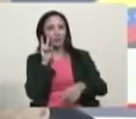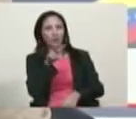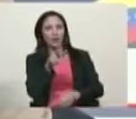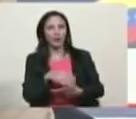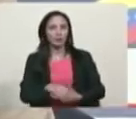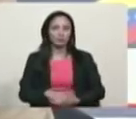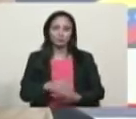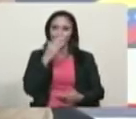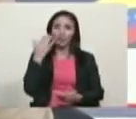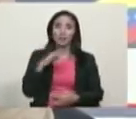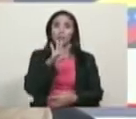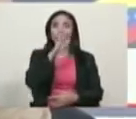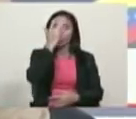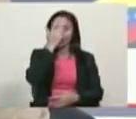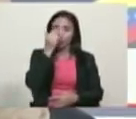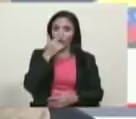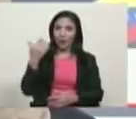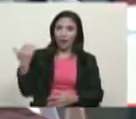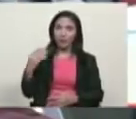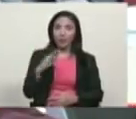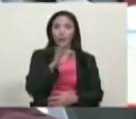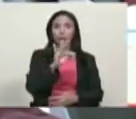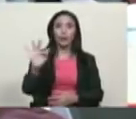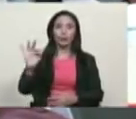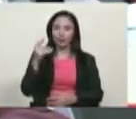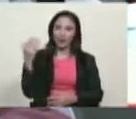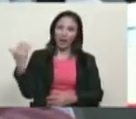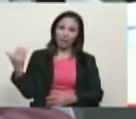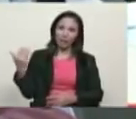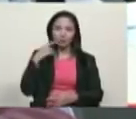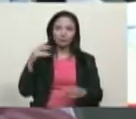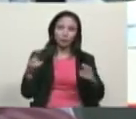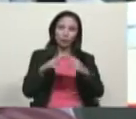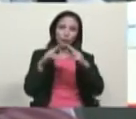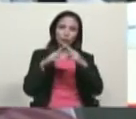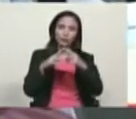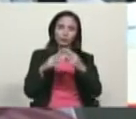Esos días después del 4 de febrero, ¿te acuerdas, Adán, que nos conocimos?